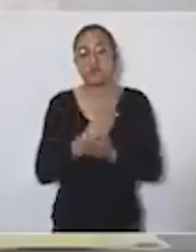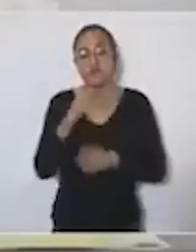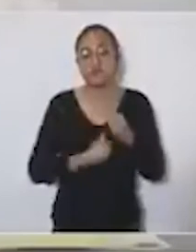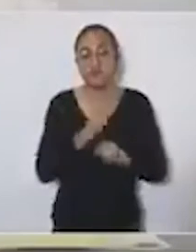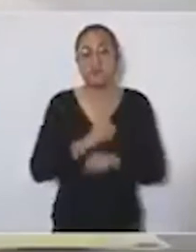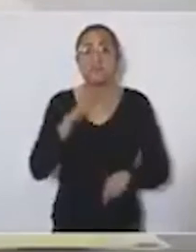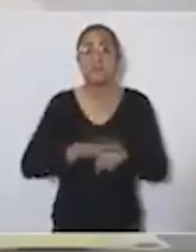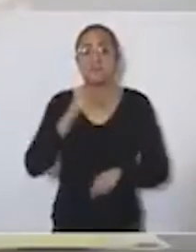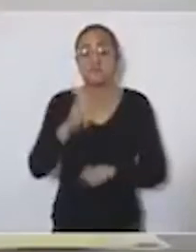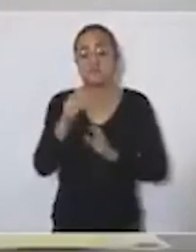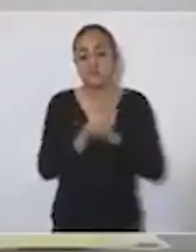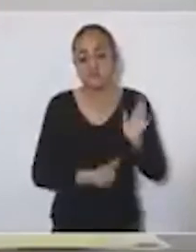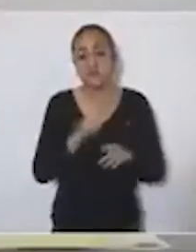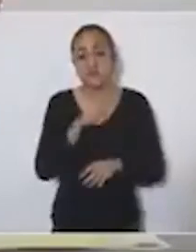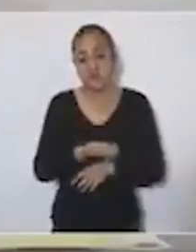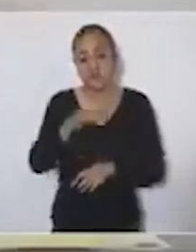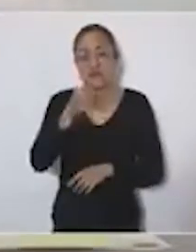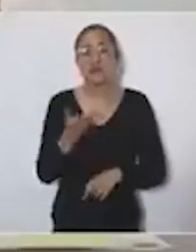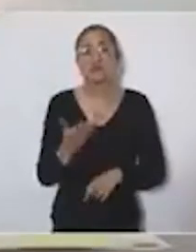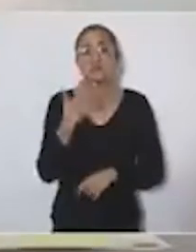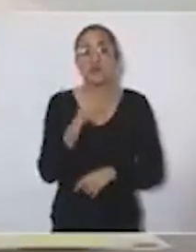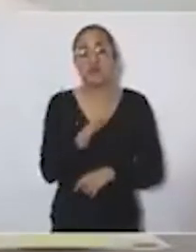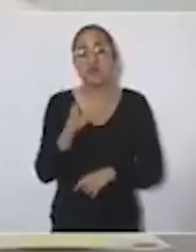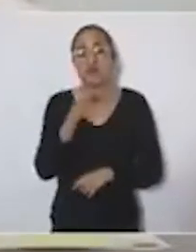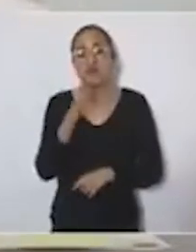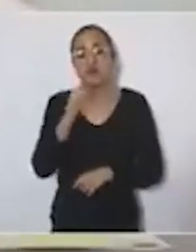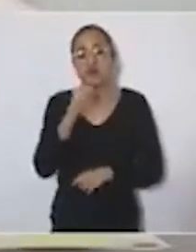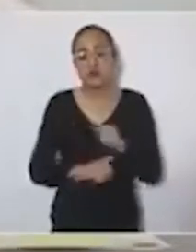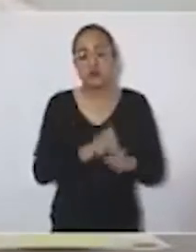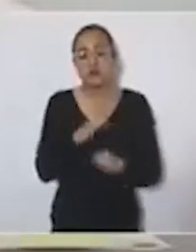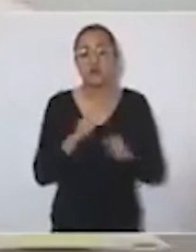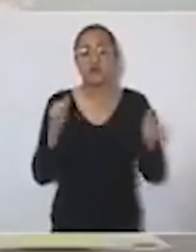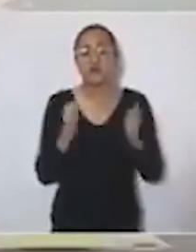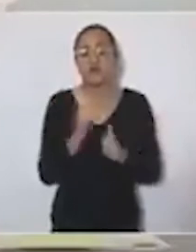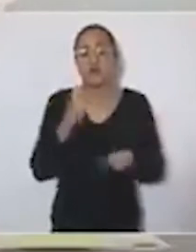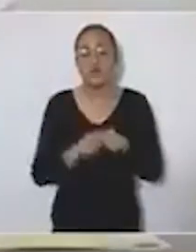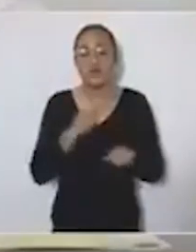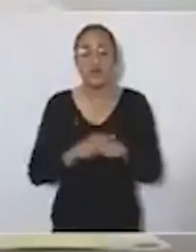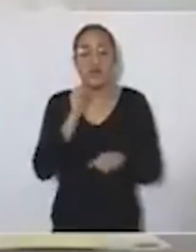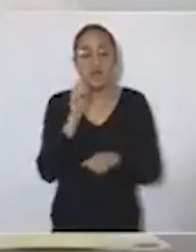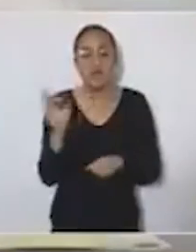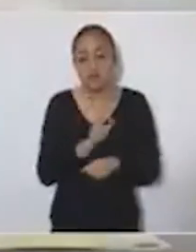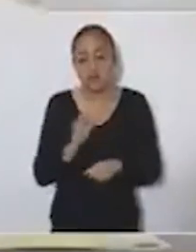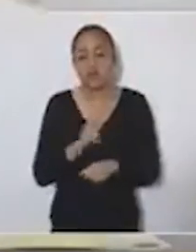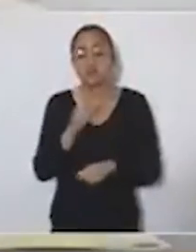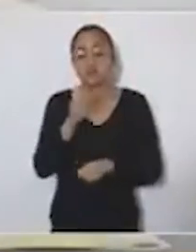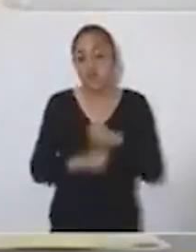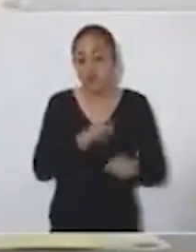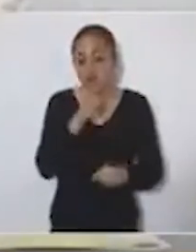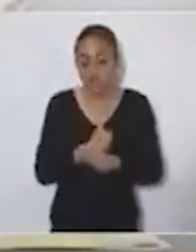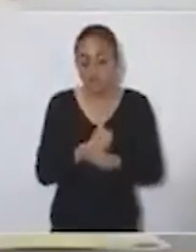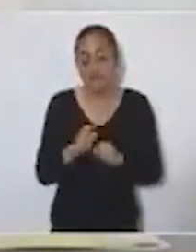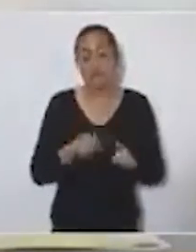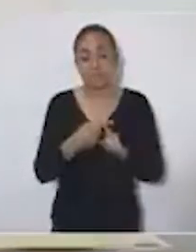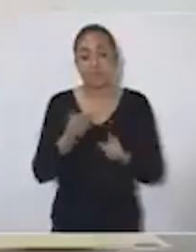pero mayores de 6 meses de edad, de 5 a 59 años con comorbilidades, de 60 años y